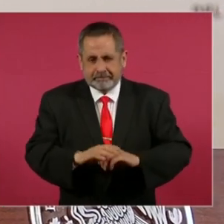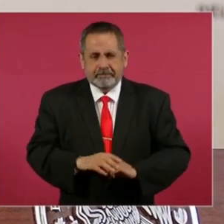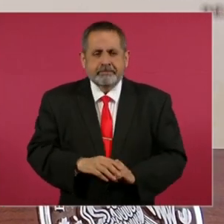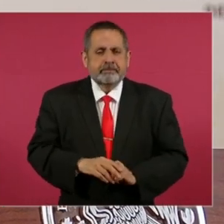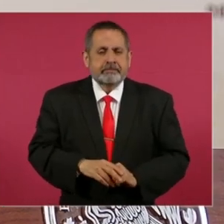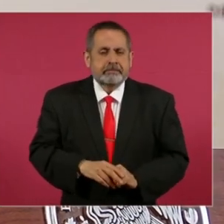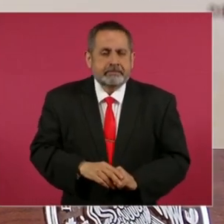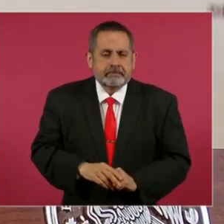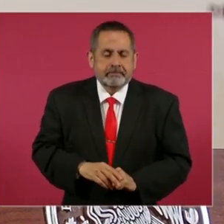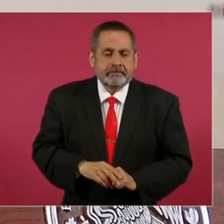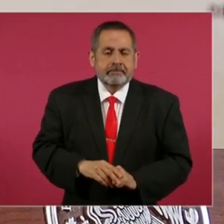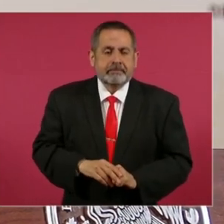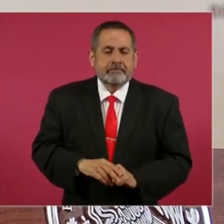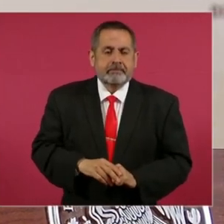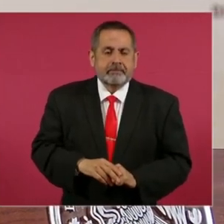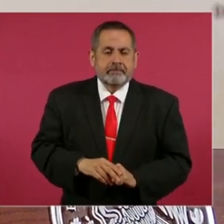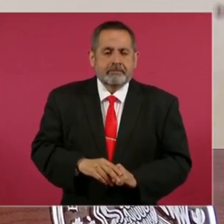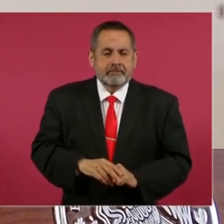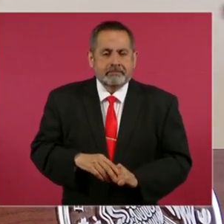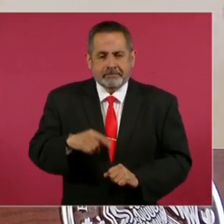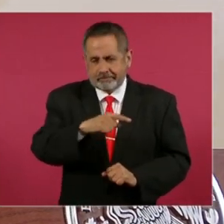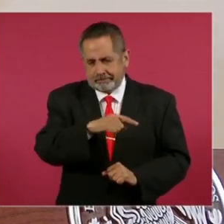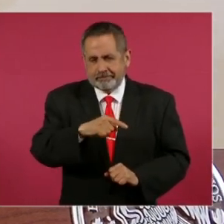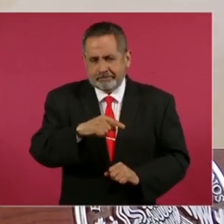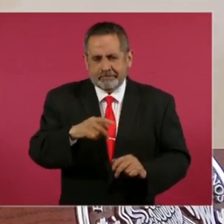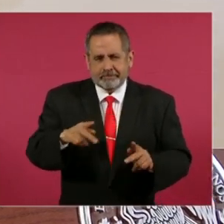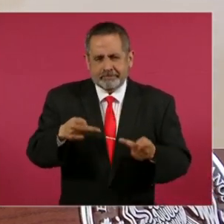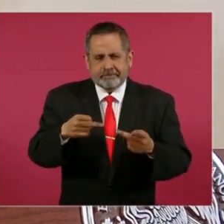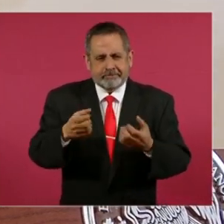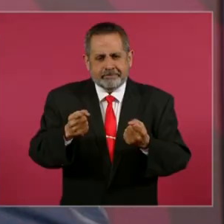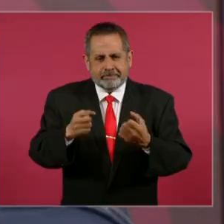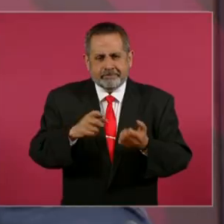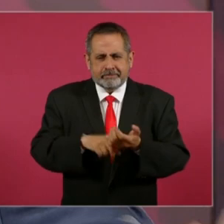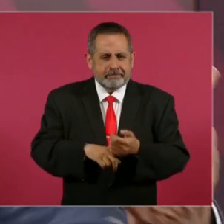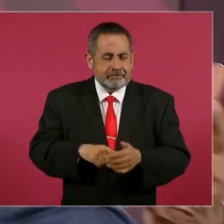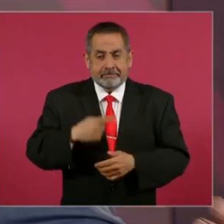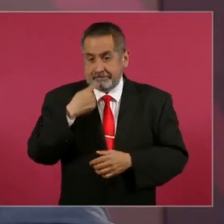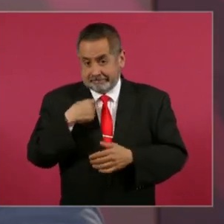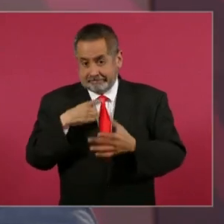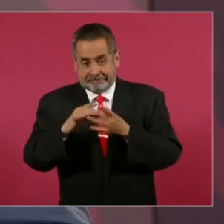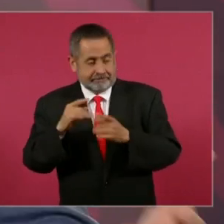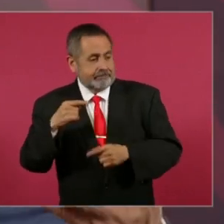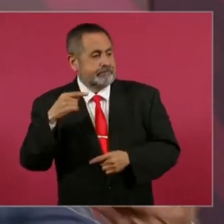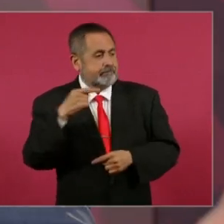decía que sí, Lechero, que lo encampanaron